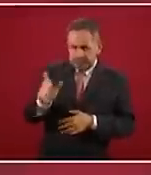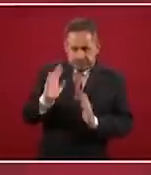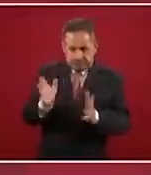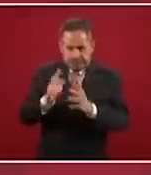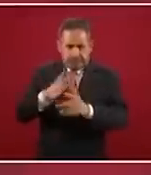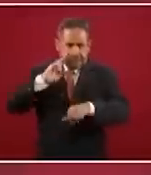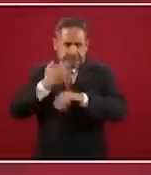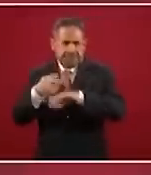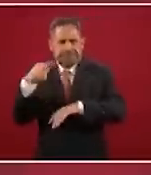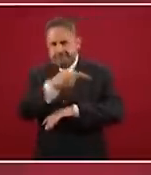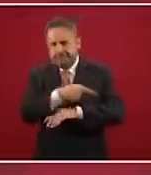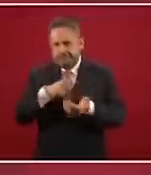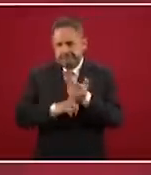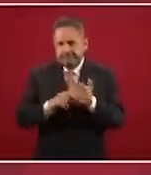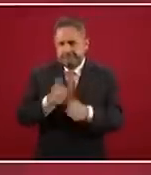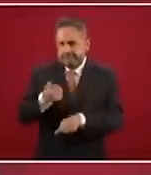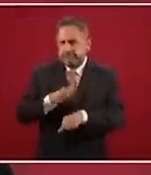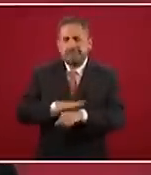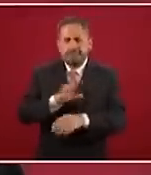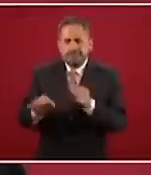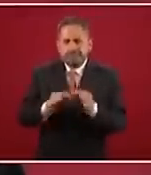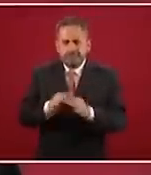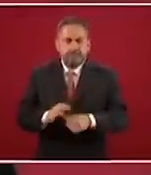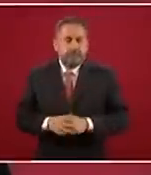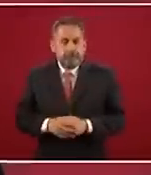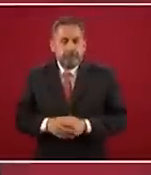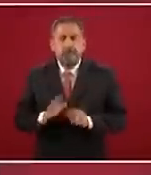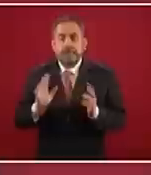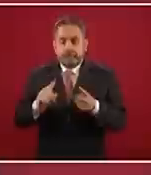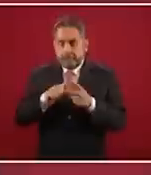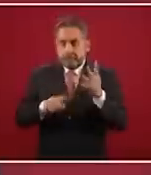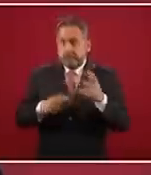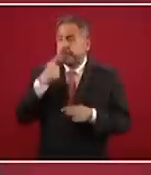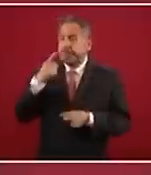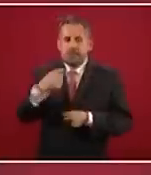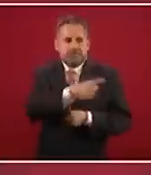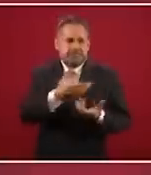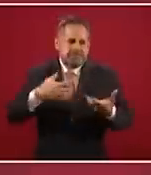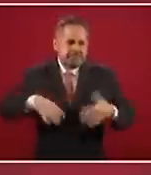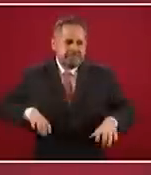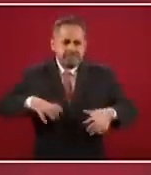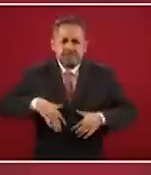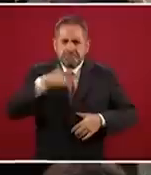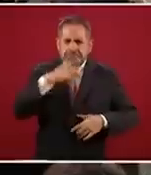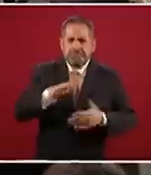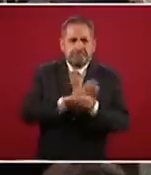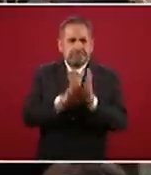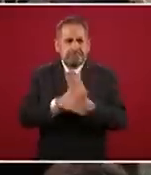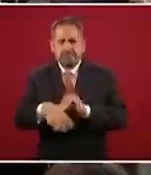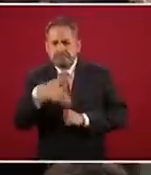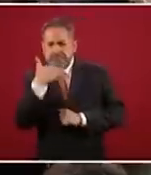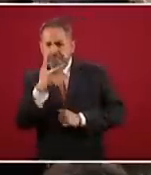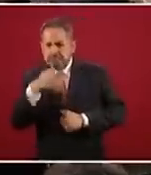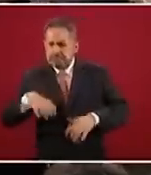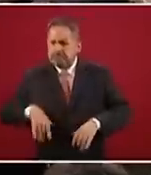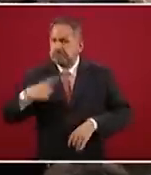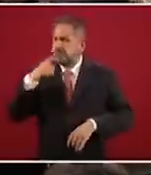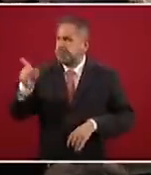por responsabilidad de naturaleza administrativa. Se ha denunciado por enriquecimiento ilícito y se ha denunciado por lavado de dinero. Muchas